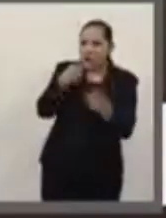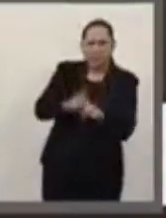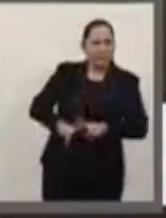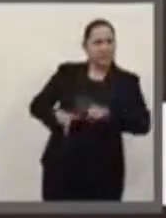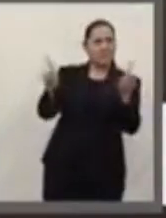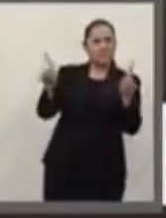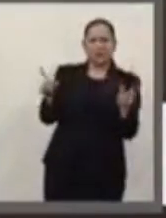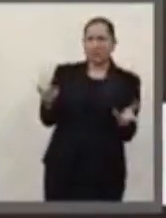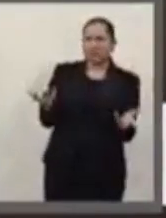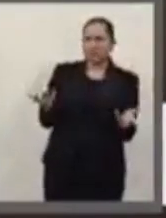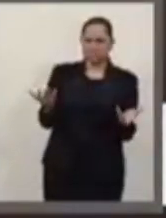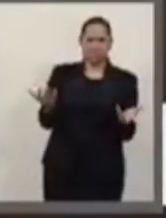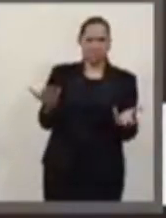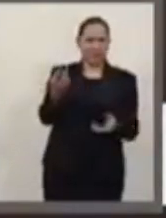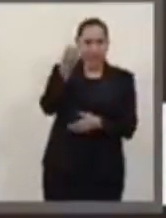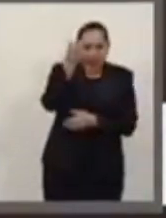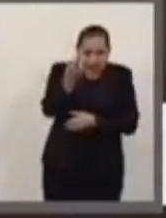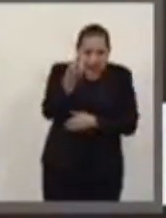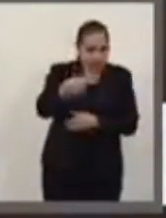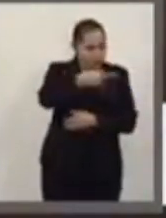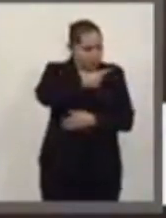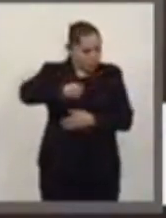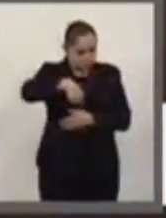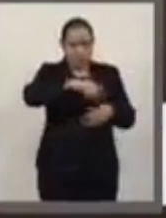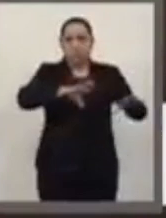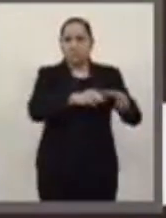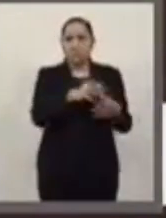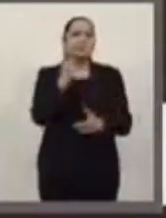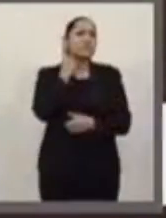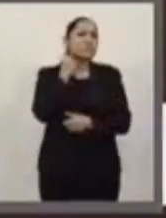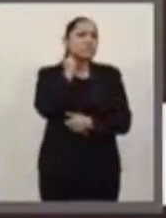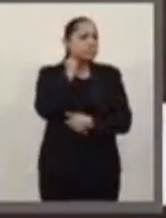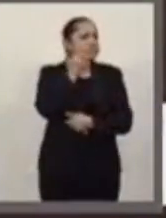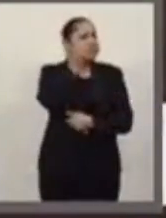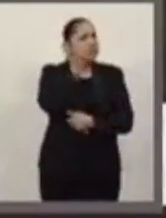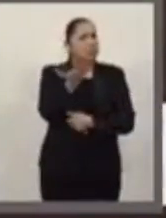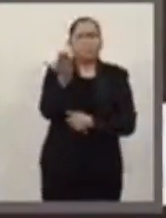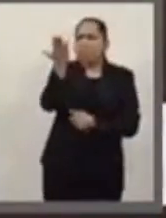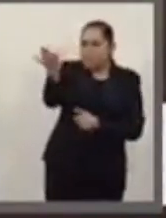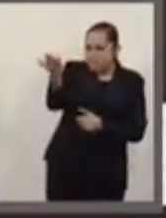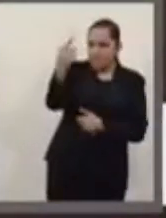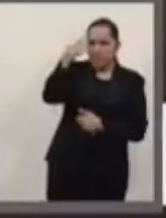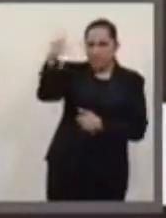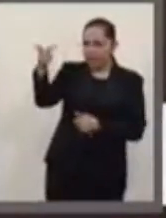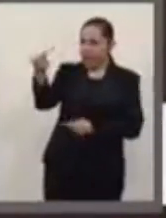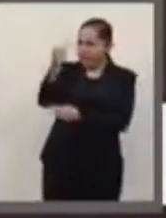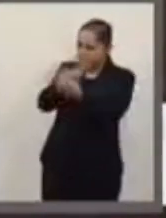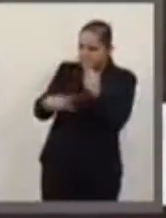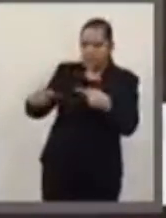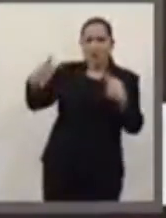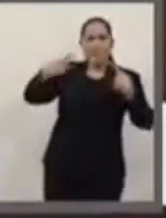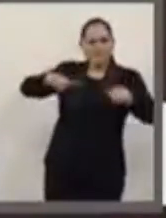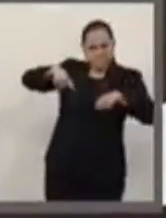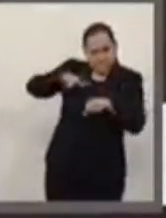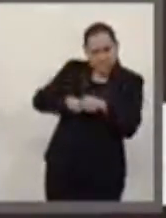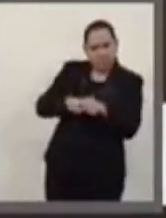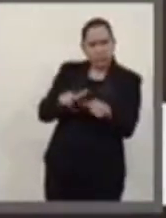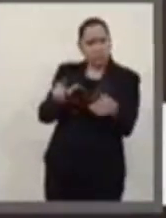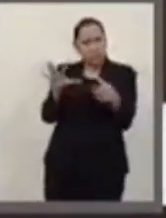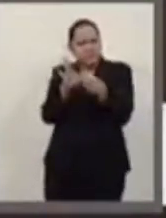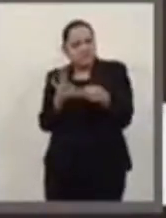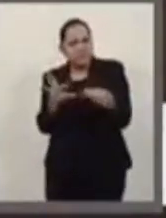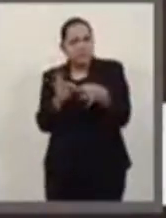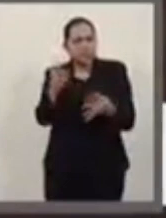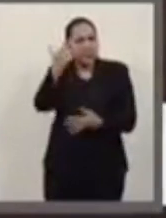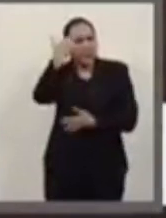interés del Poder Legislativo de llamarlos a comparecer, de llamarlos a dar explicaciones.